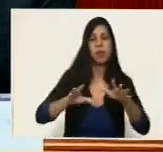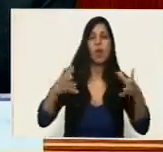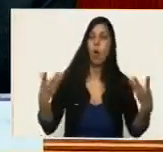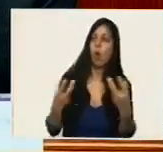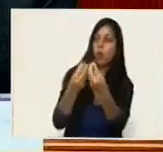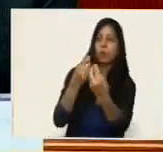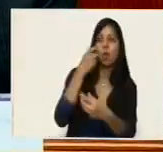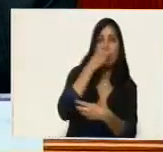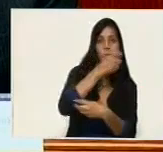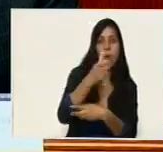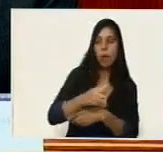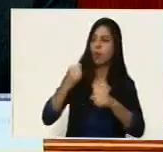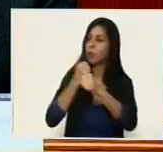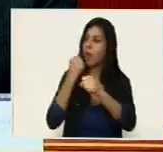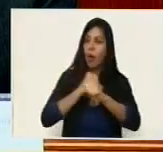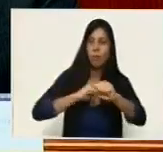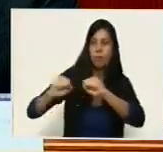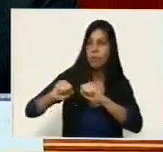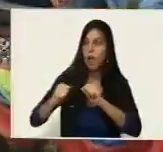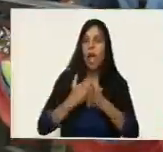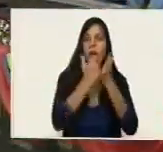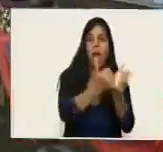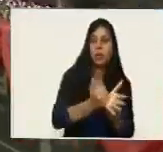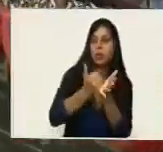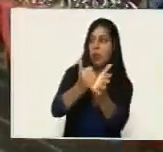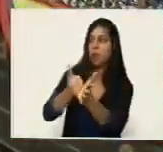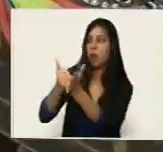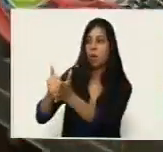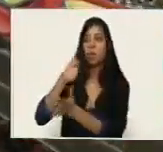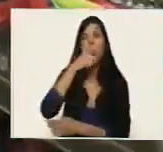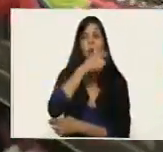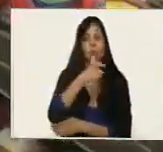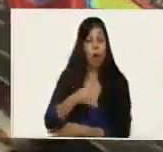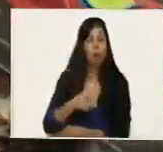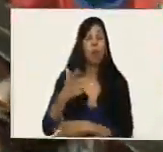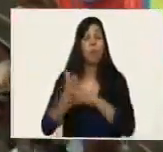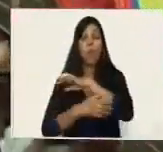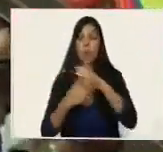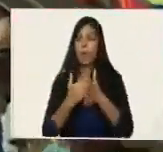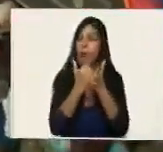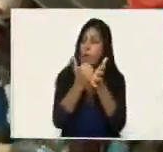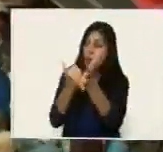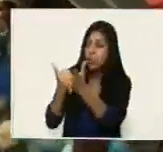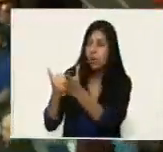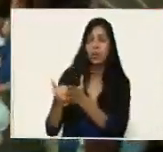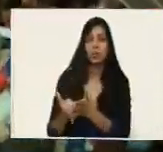la Revolución Bolivariana, para atender los problemas más urgentes del pueblo.